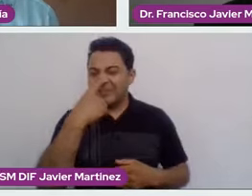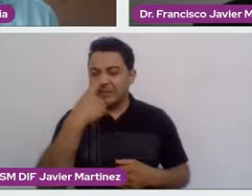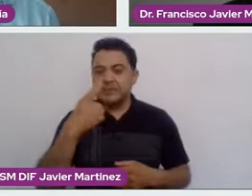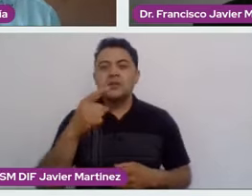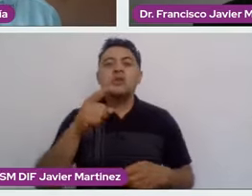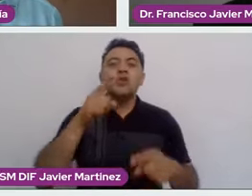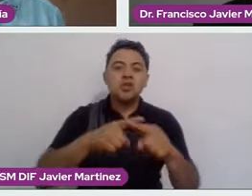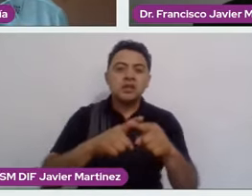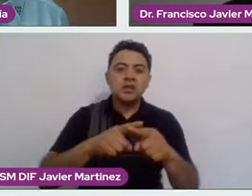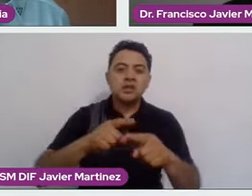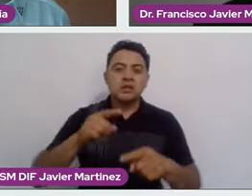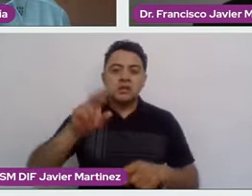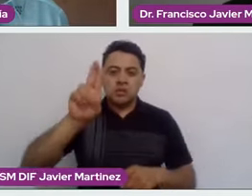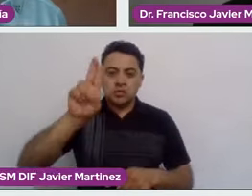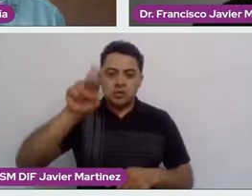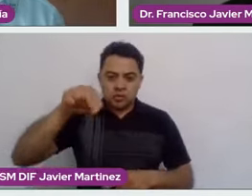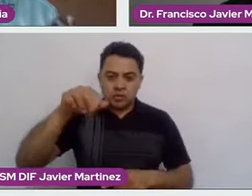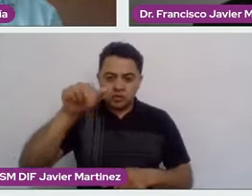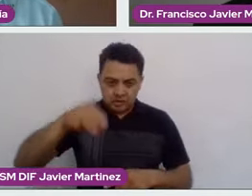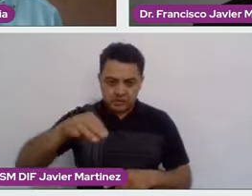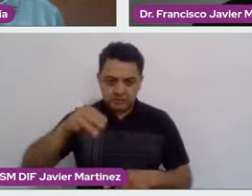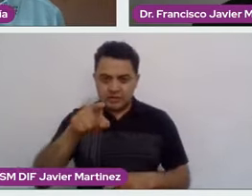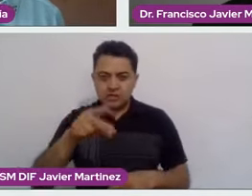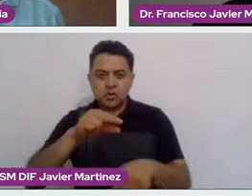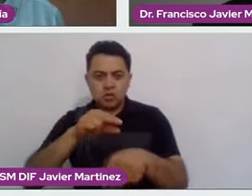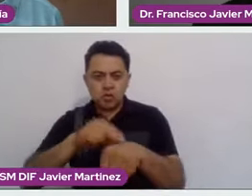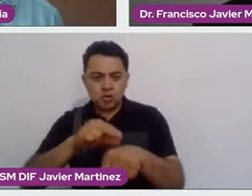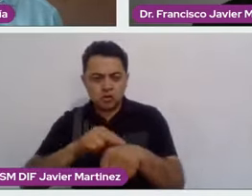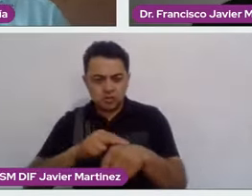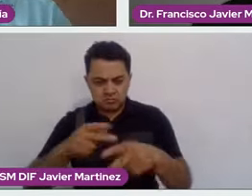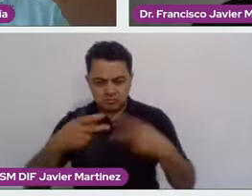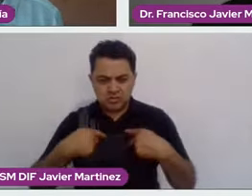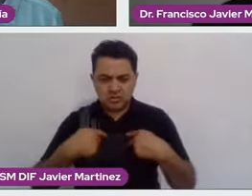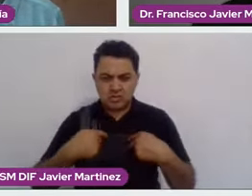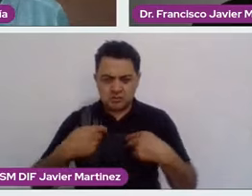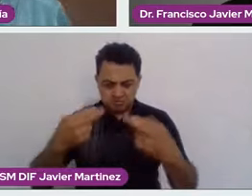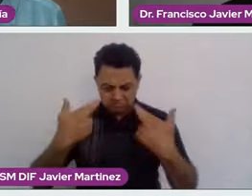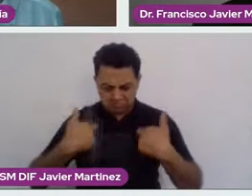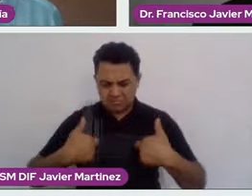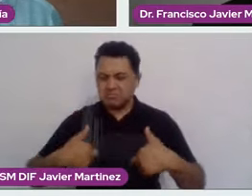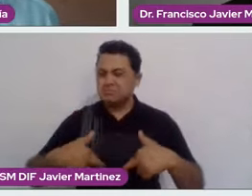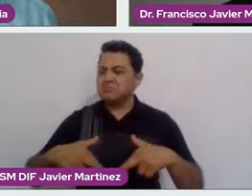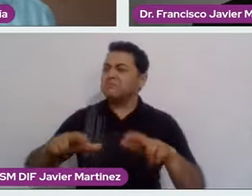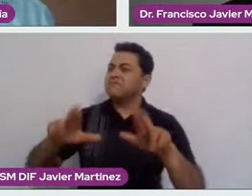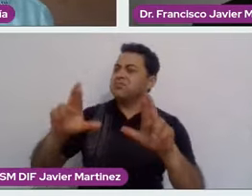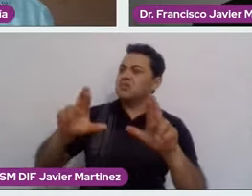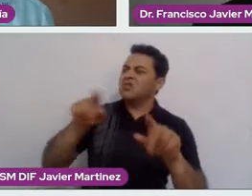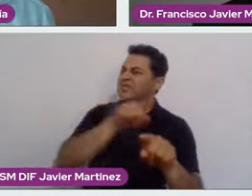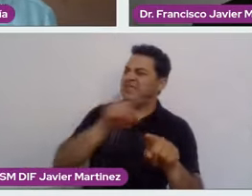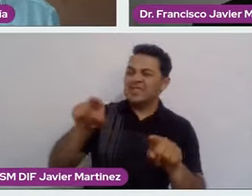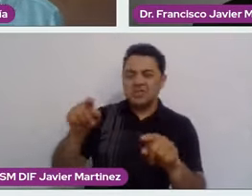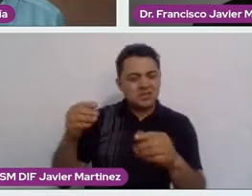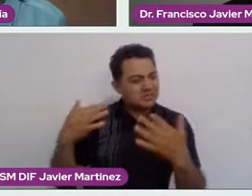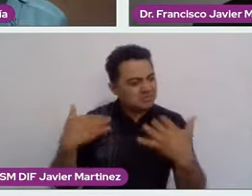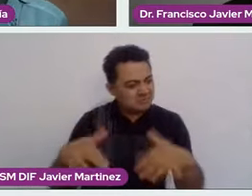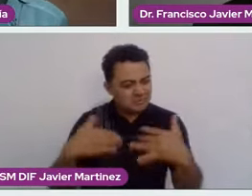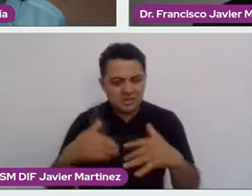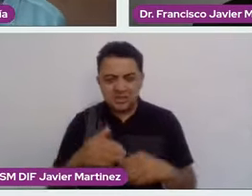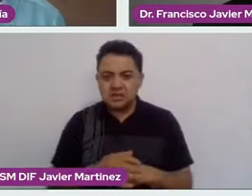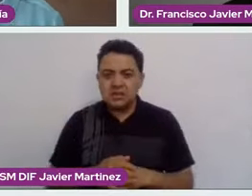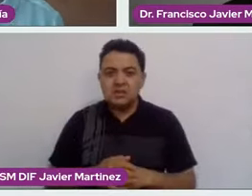México. Gracias a esto, el doctor Mancilla es reconocido como uno de los mejores médicos especialistas en la materia de